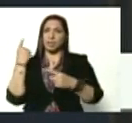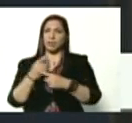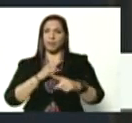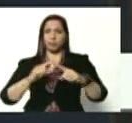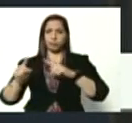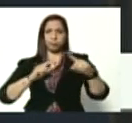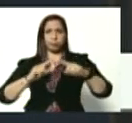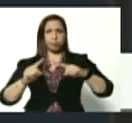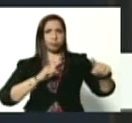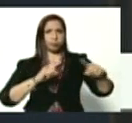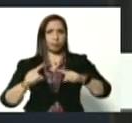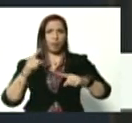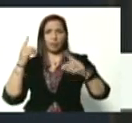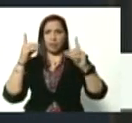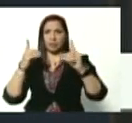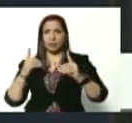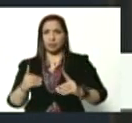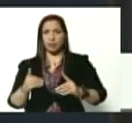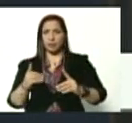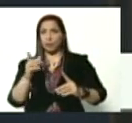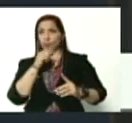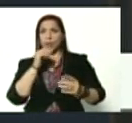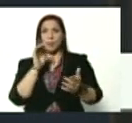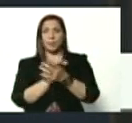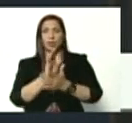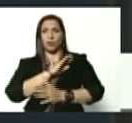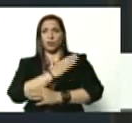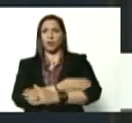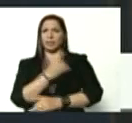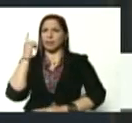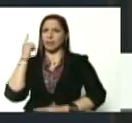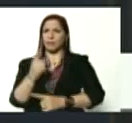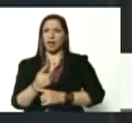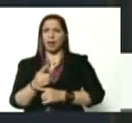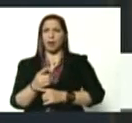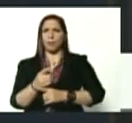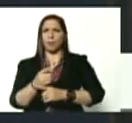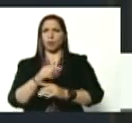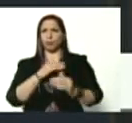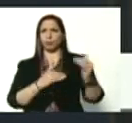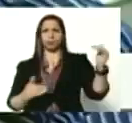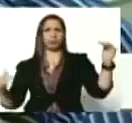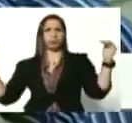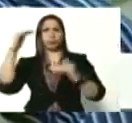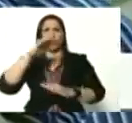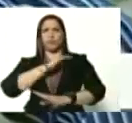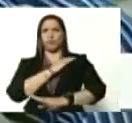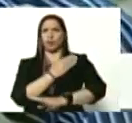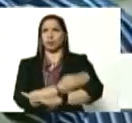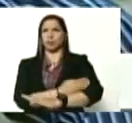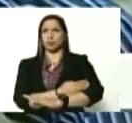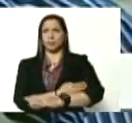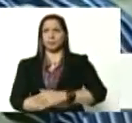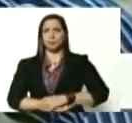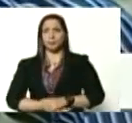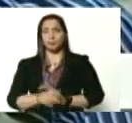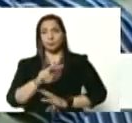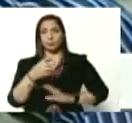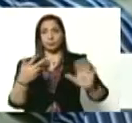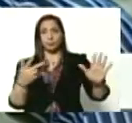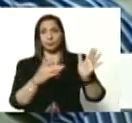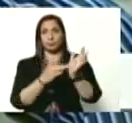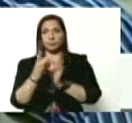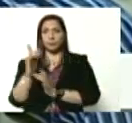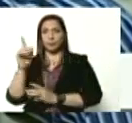decisiva el enemigo es fuerte y debemos ponerle una fuerza superior para asegurar el suceso el 28 de